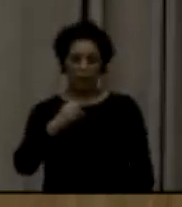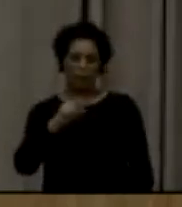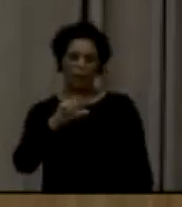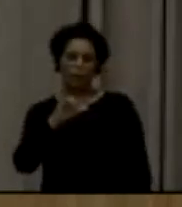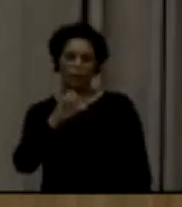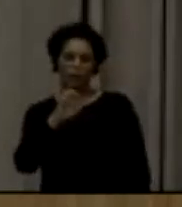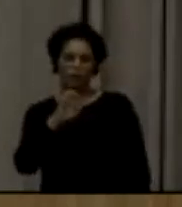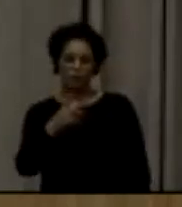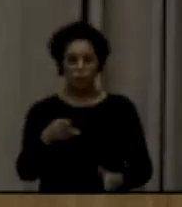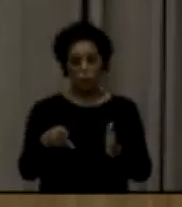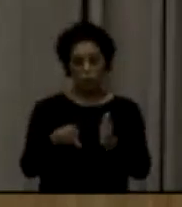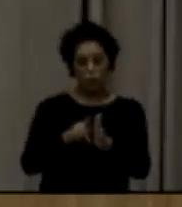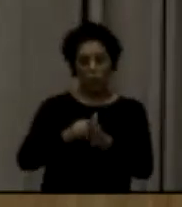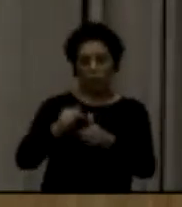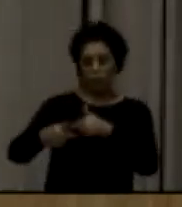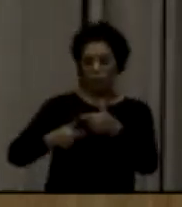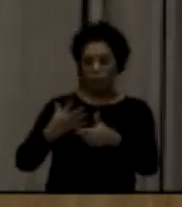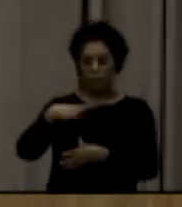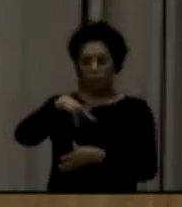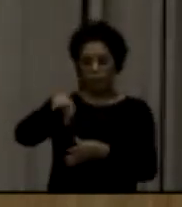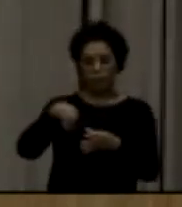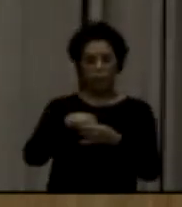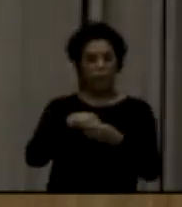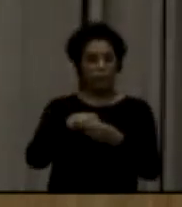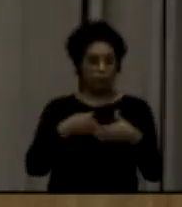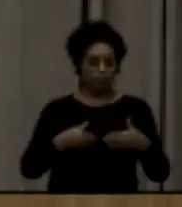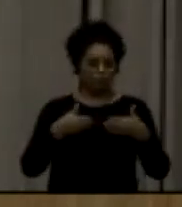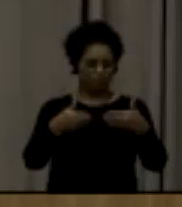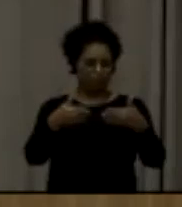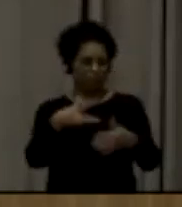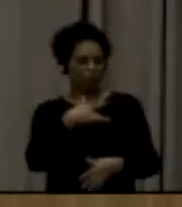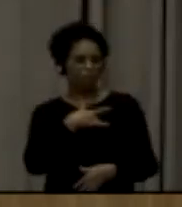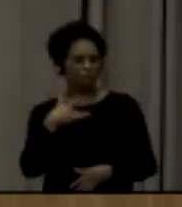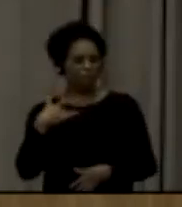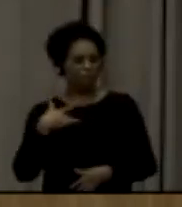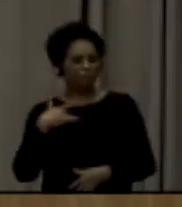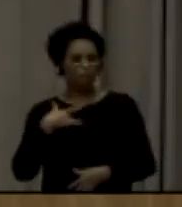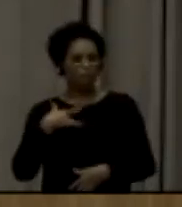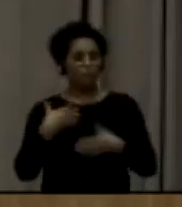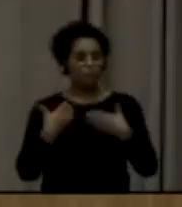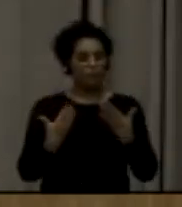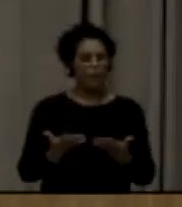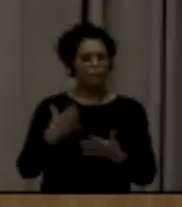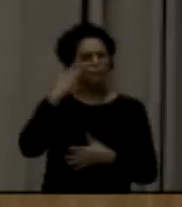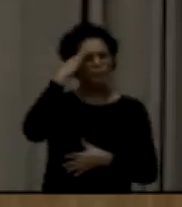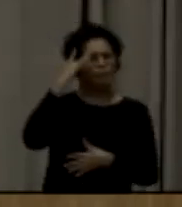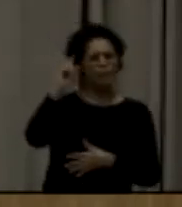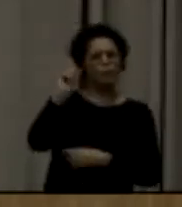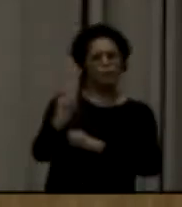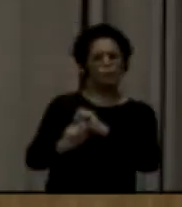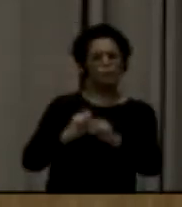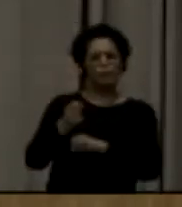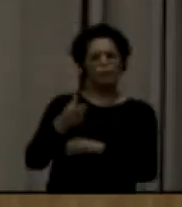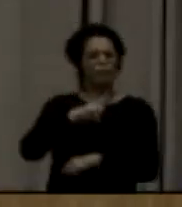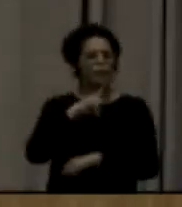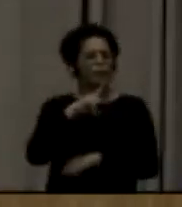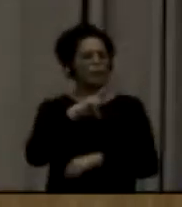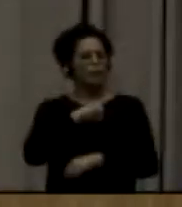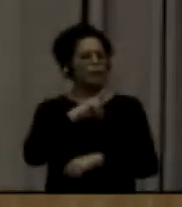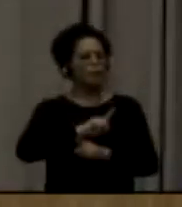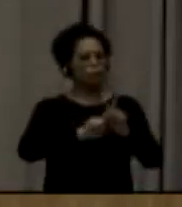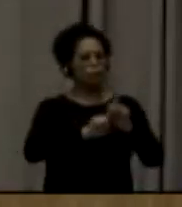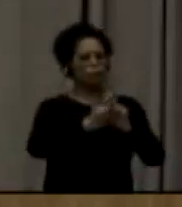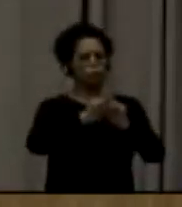incluyendo el Ministerio de salud Entonces digamos para que tengan un dato esto es un dato